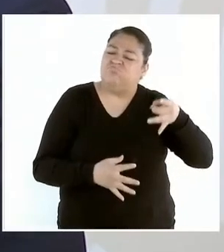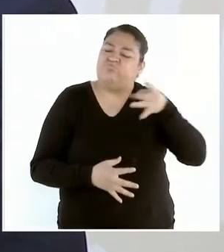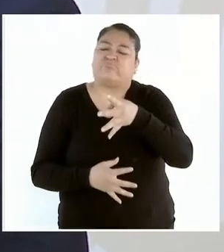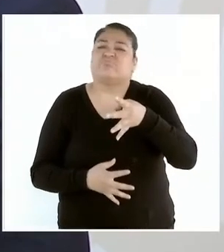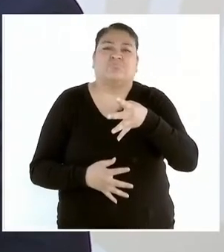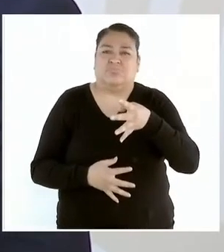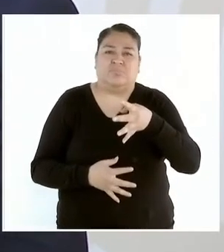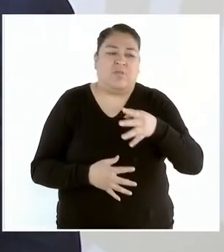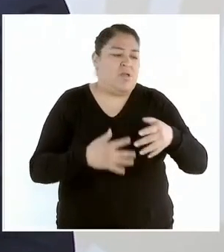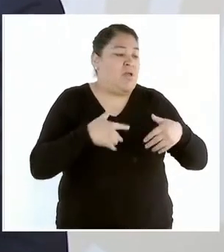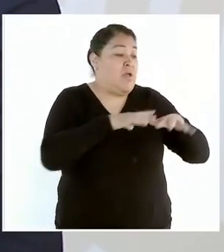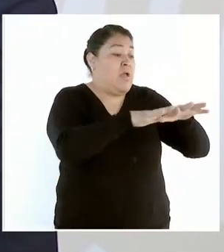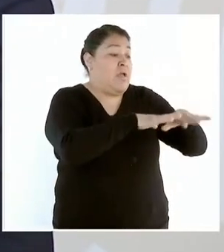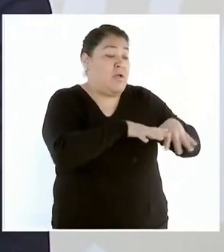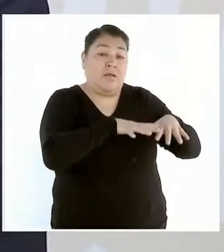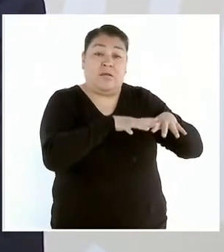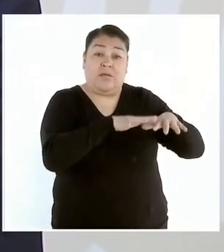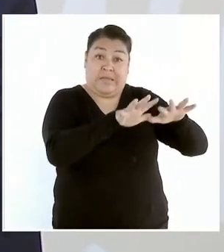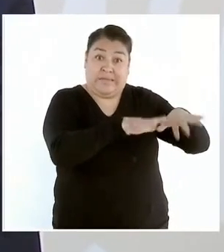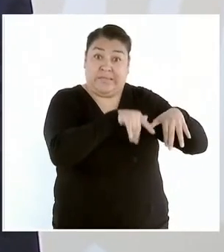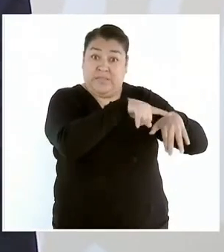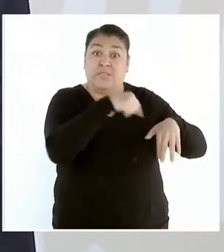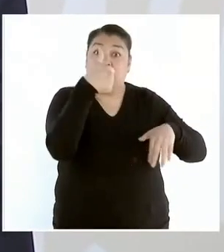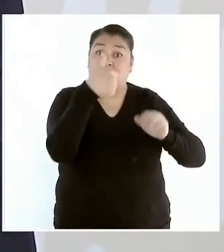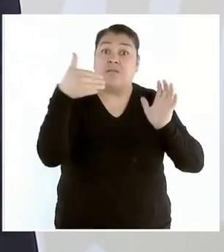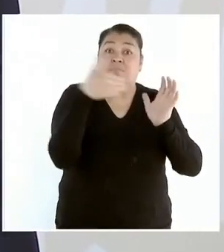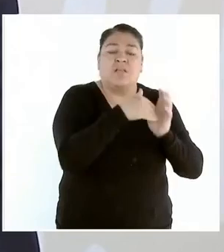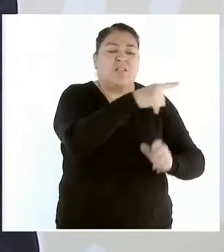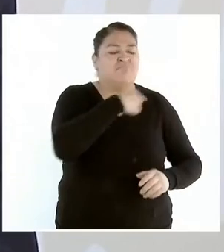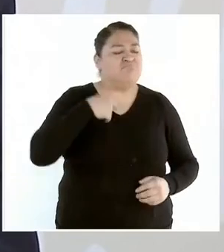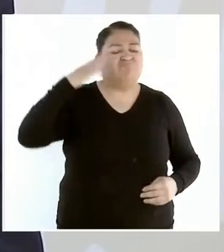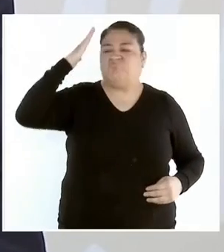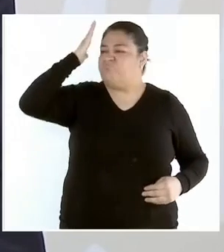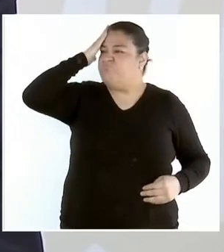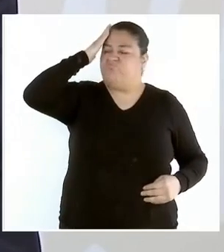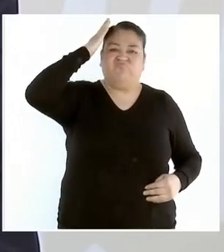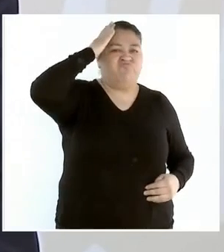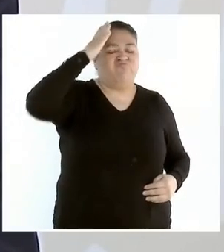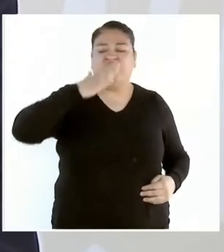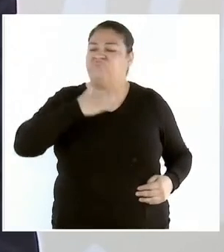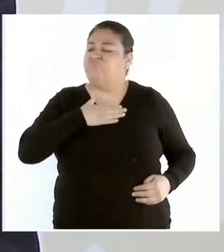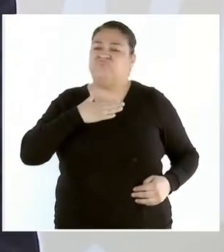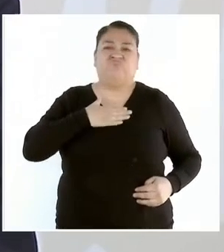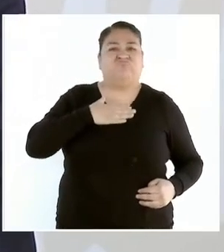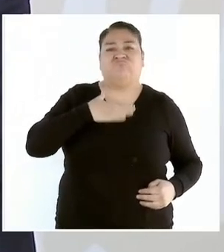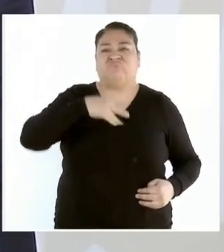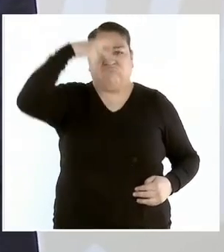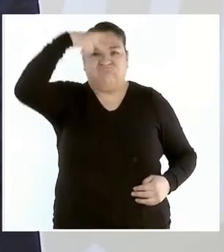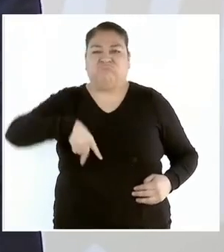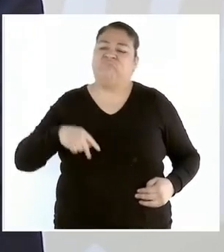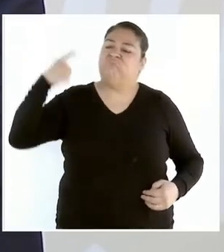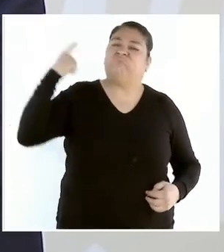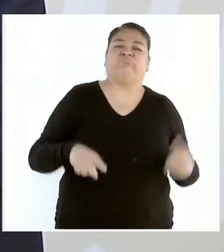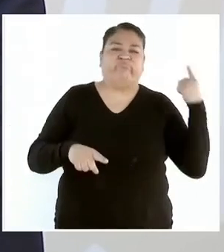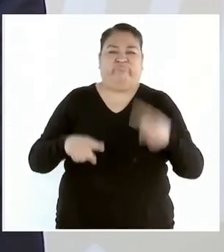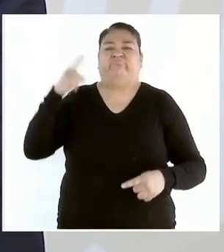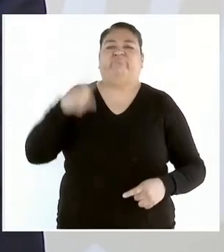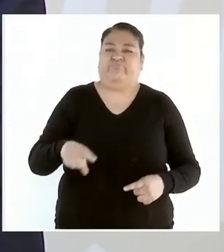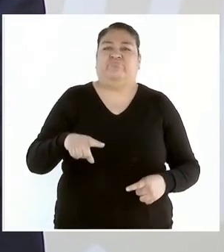seis mil hombres se consideraba como el amo de méxico